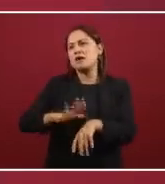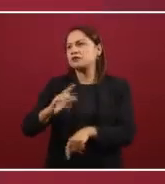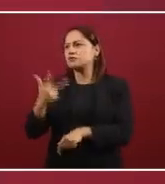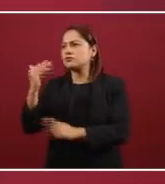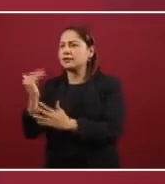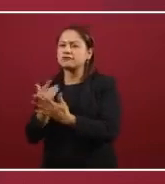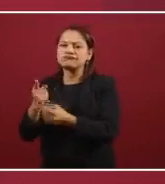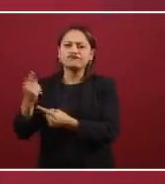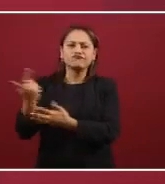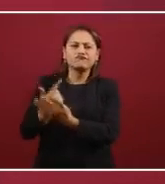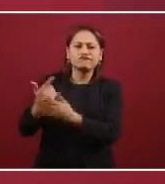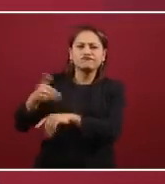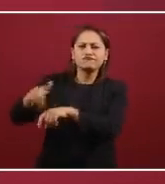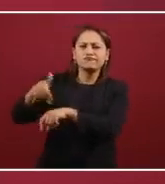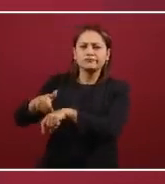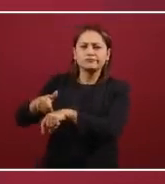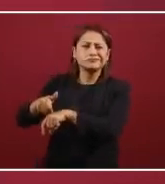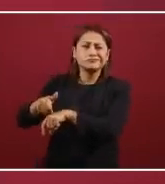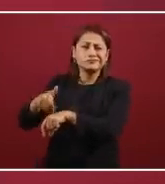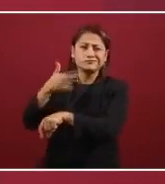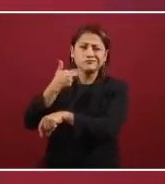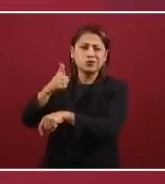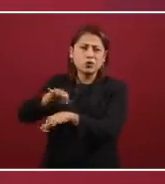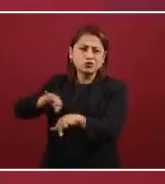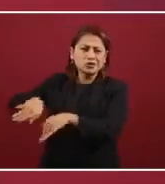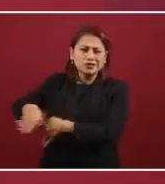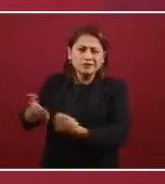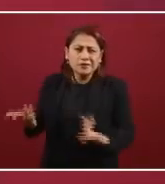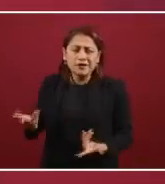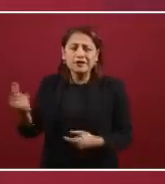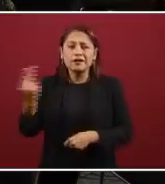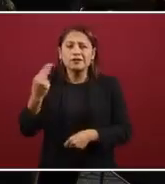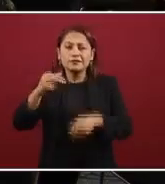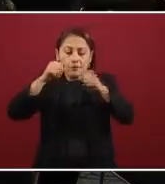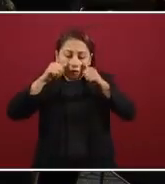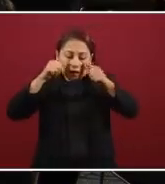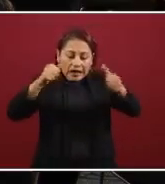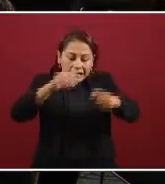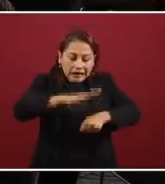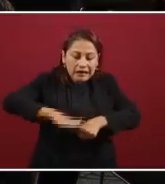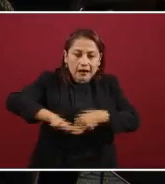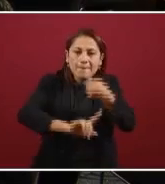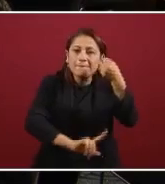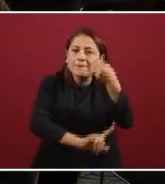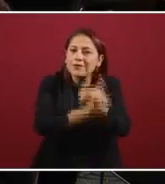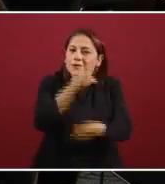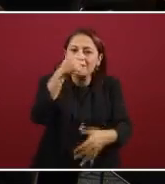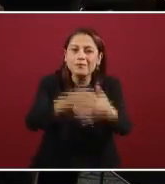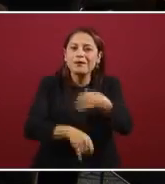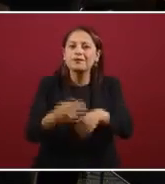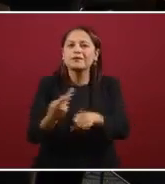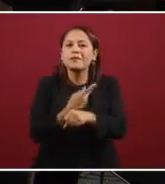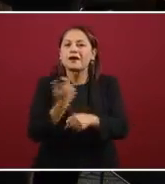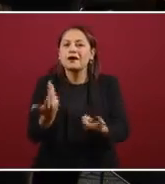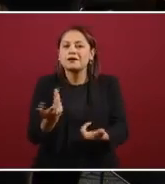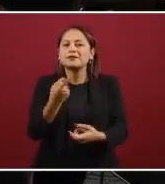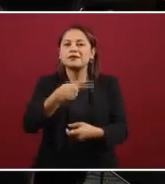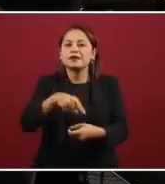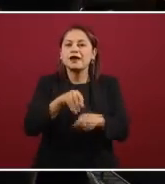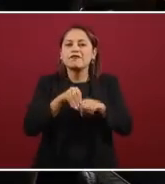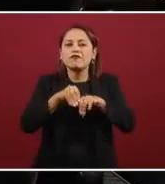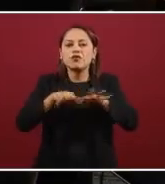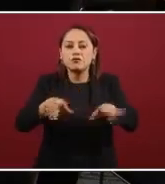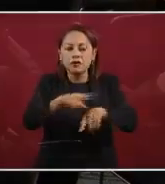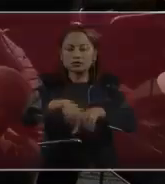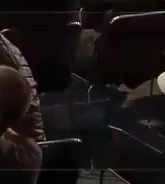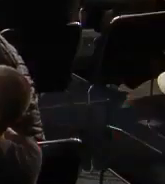allá. El chiste es entender el fenómeno y que la información convertida en inteligencia, en conocimiento, nos oriente a